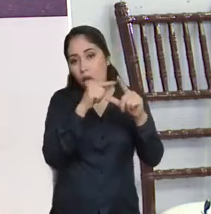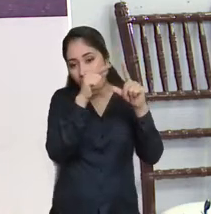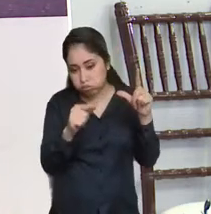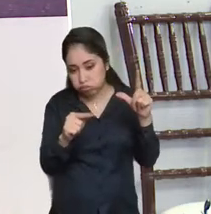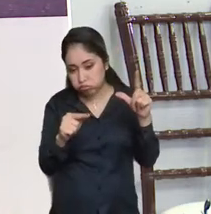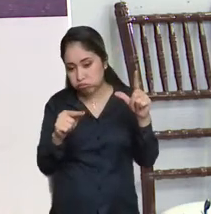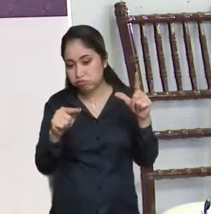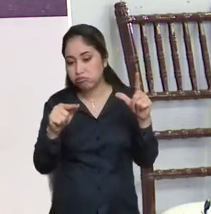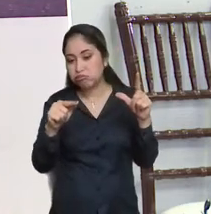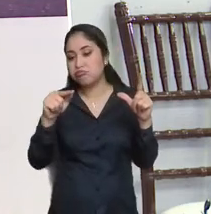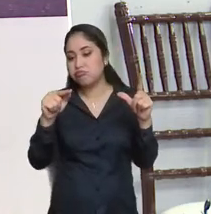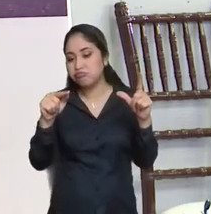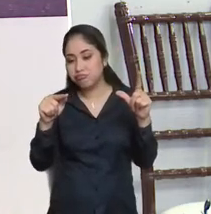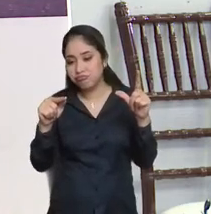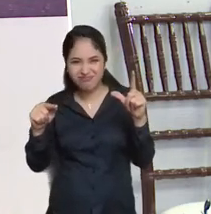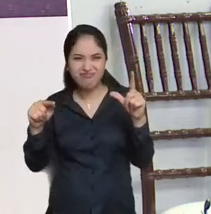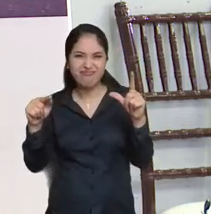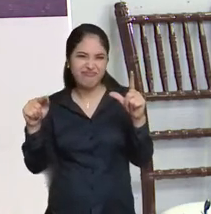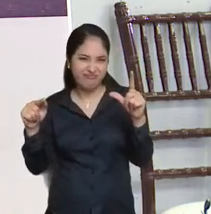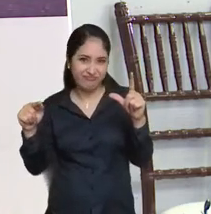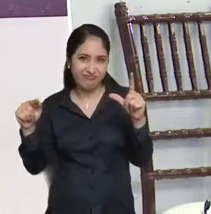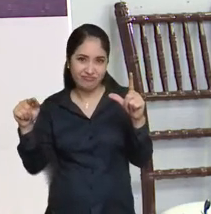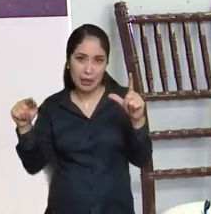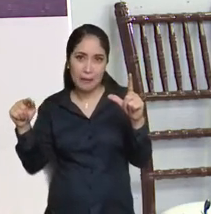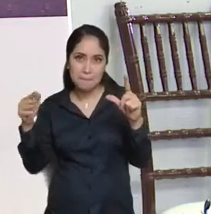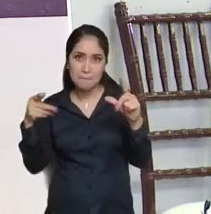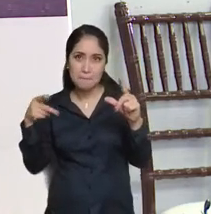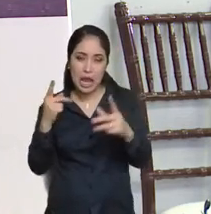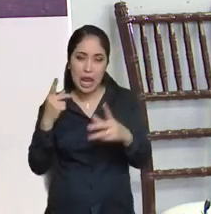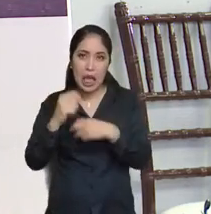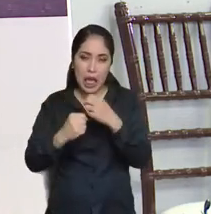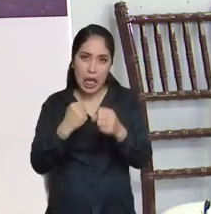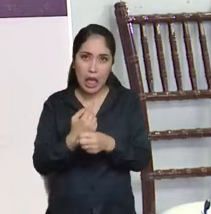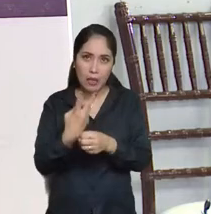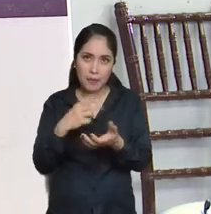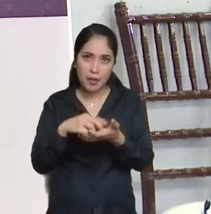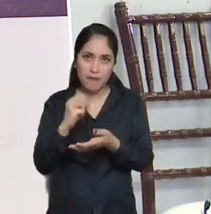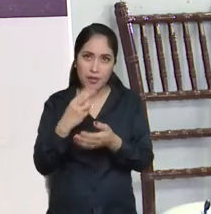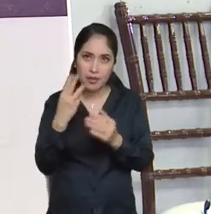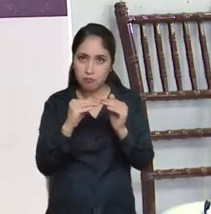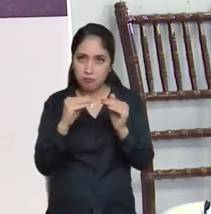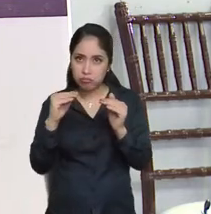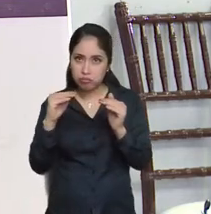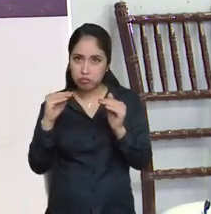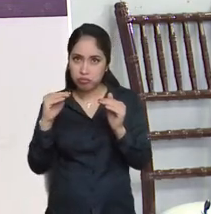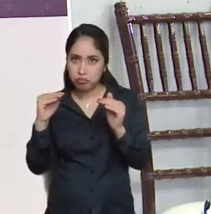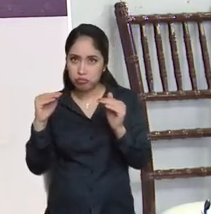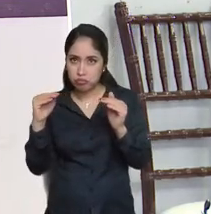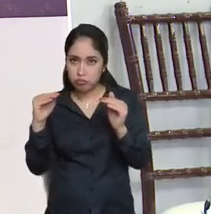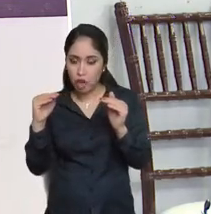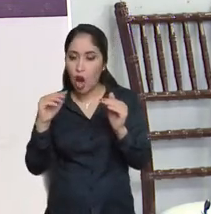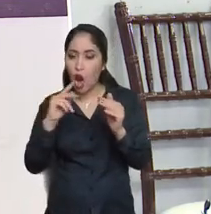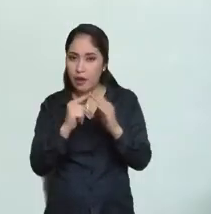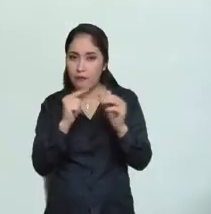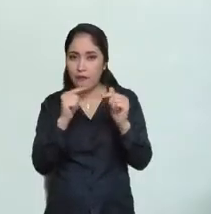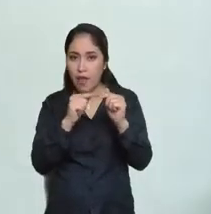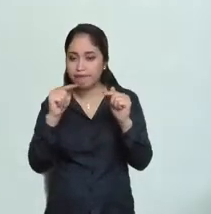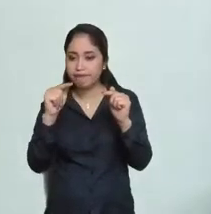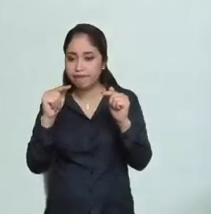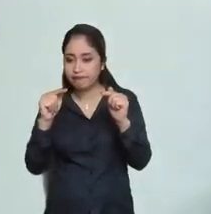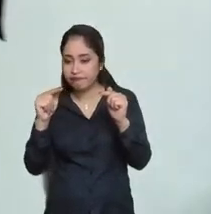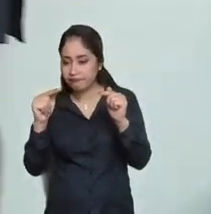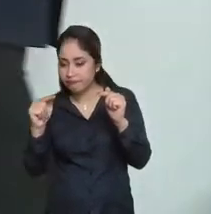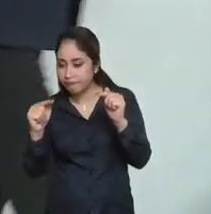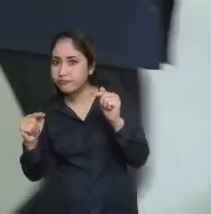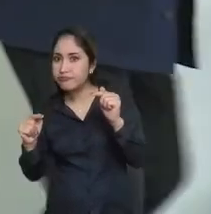en esta mitad del año volveremos a la estabilización y posiblemente volveremos al descenso que ya veníamos observando. ¿Cuántos con vida y